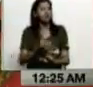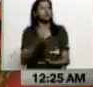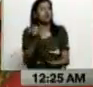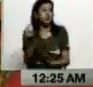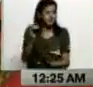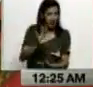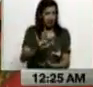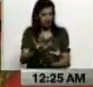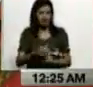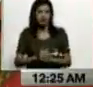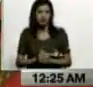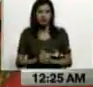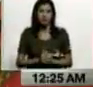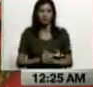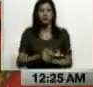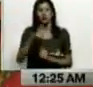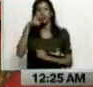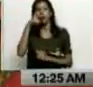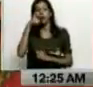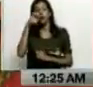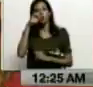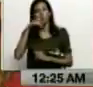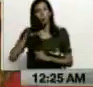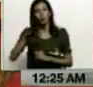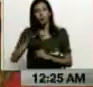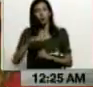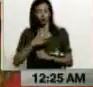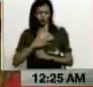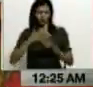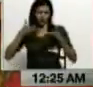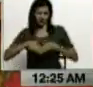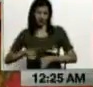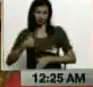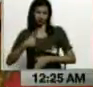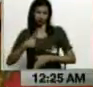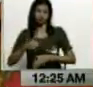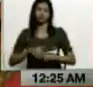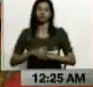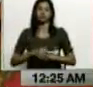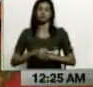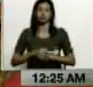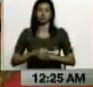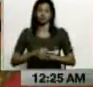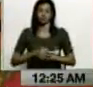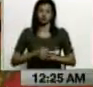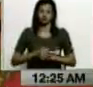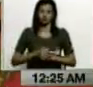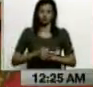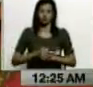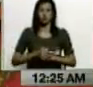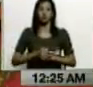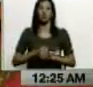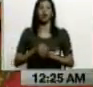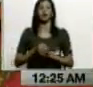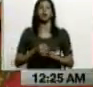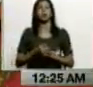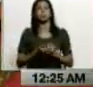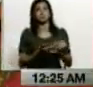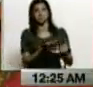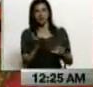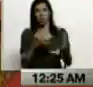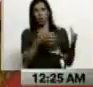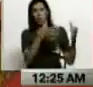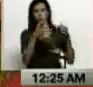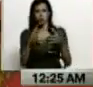va ya va ahorita tú sabes que ya en el pueblo de uno real decían llevaban unos bichos que unos